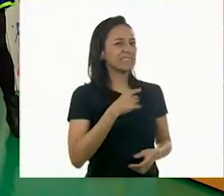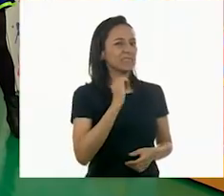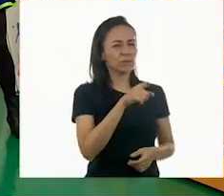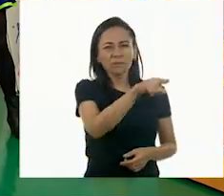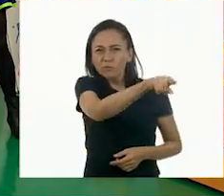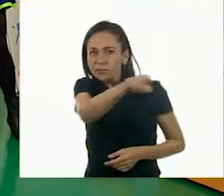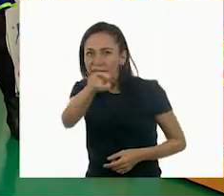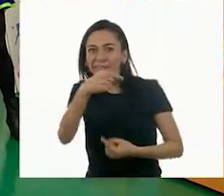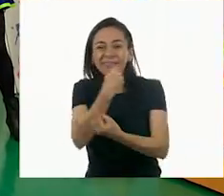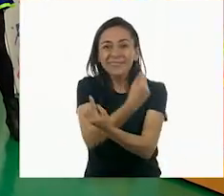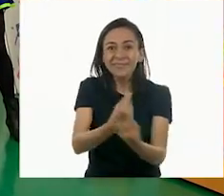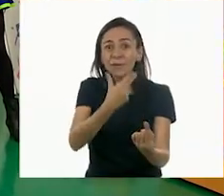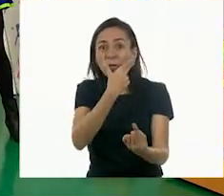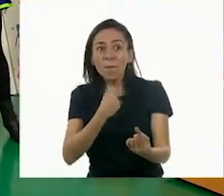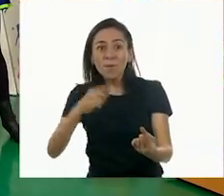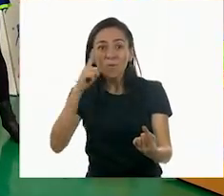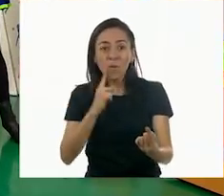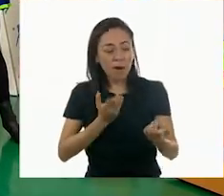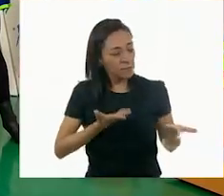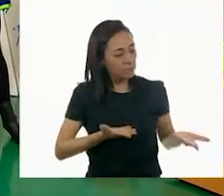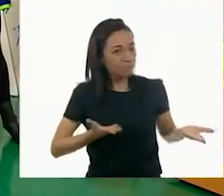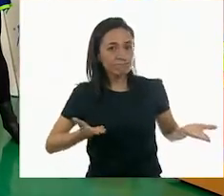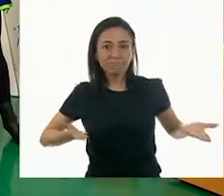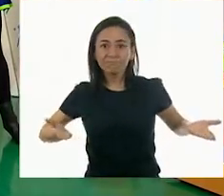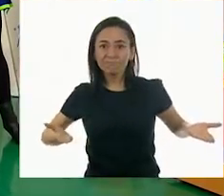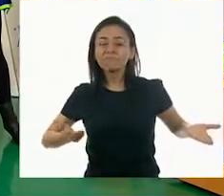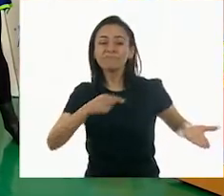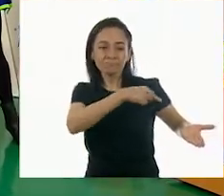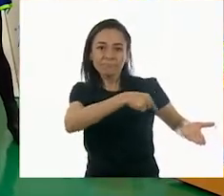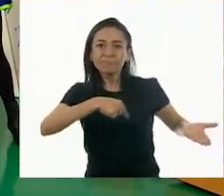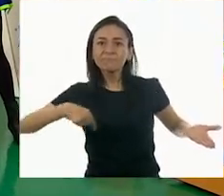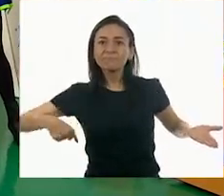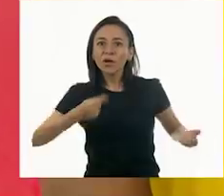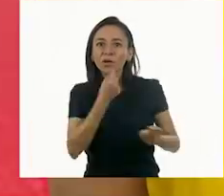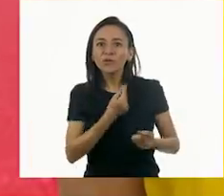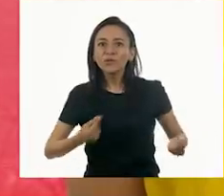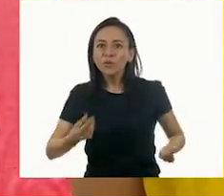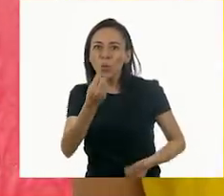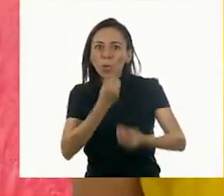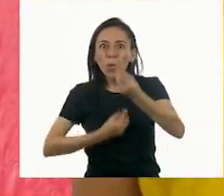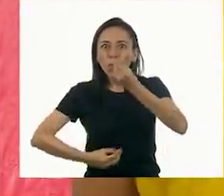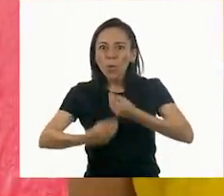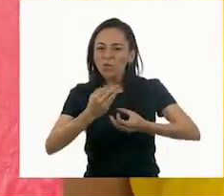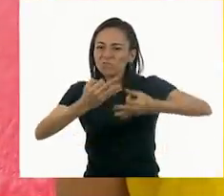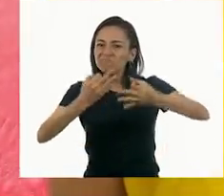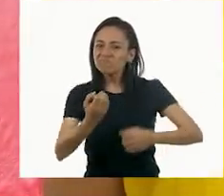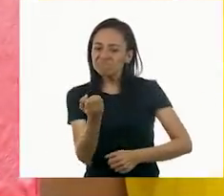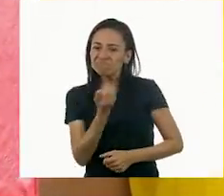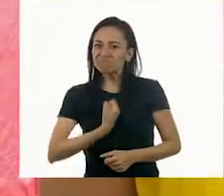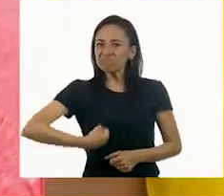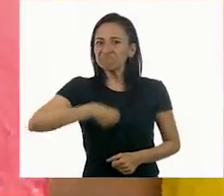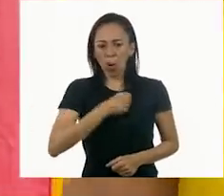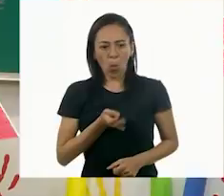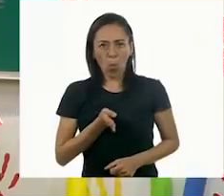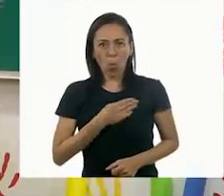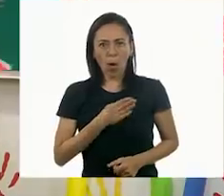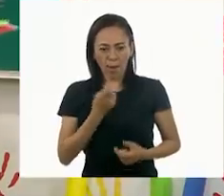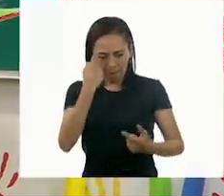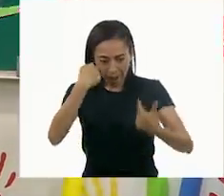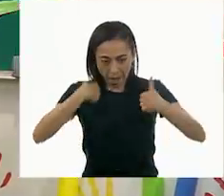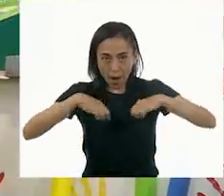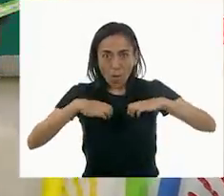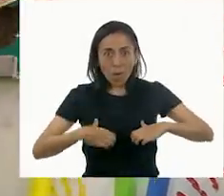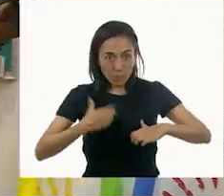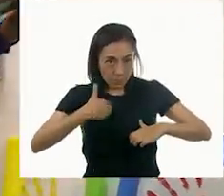que muestran que los niños consumen alimentos saludables. Así es. Ahora vamos